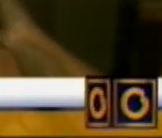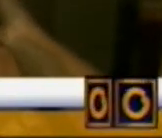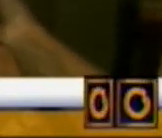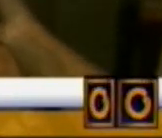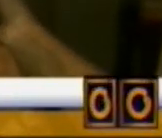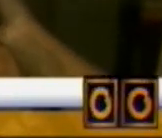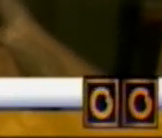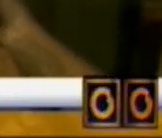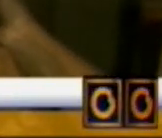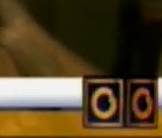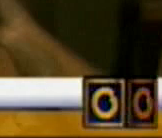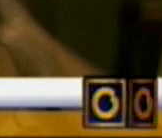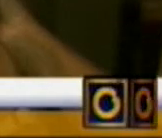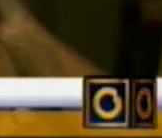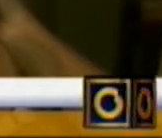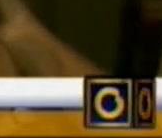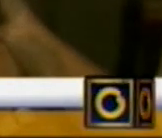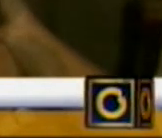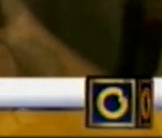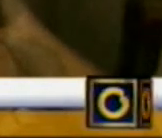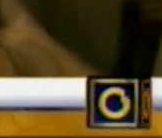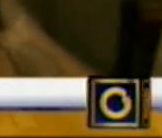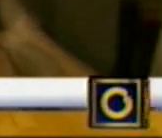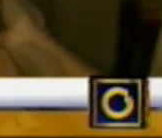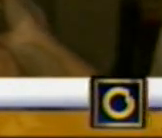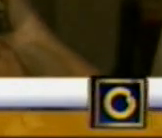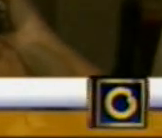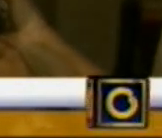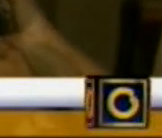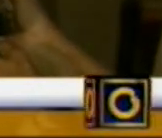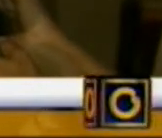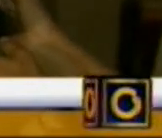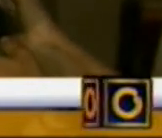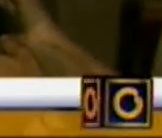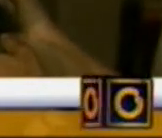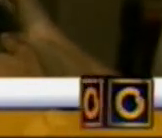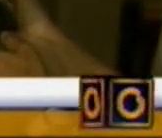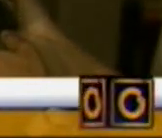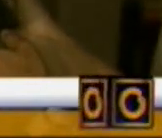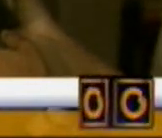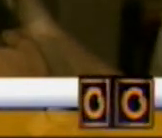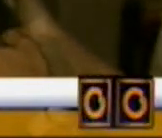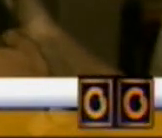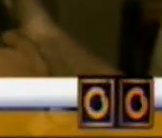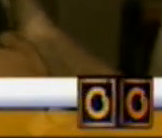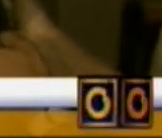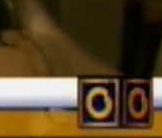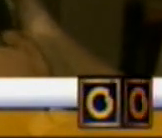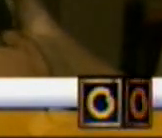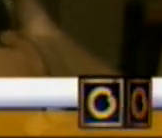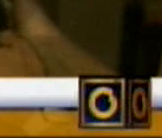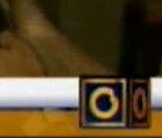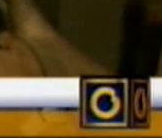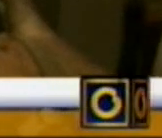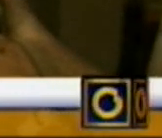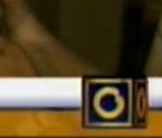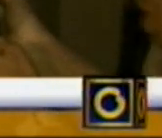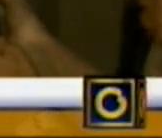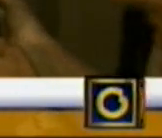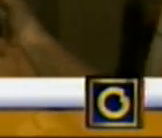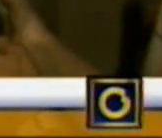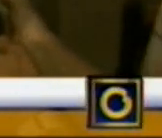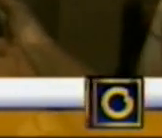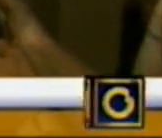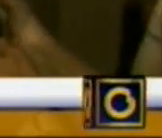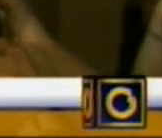Código Orgánico Procesal Penal. Yo tengo 3 días para decidir. Y me dijo, aquí no nos vamos hasta que no me firme las boletas.